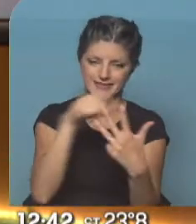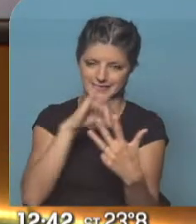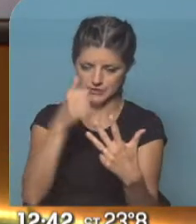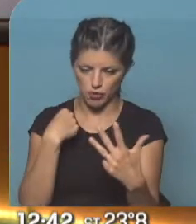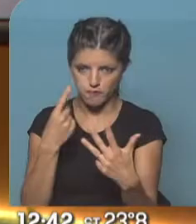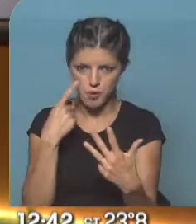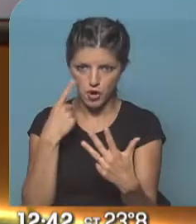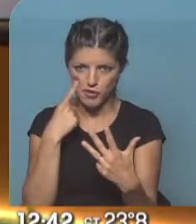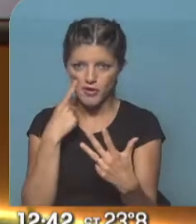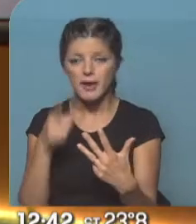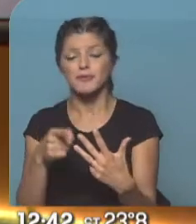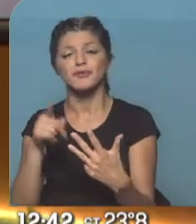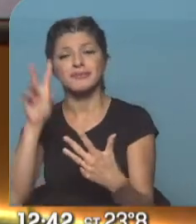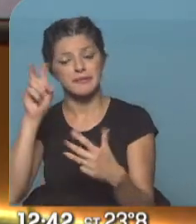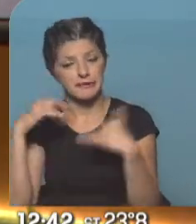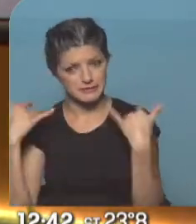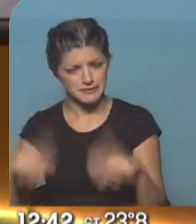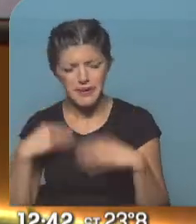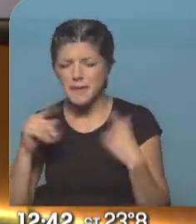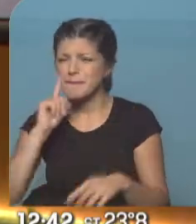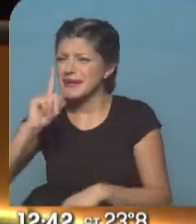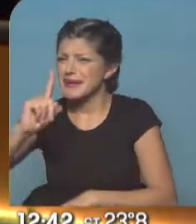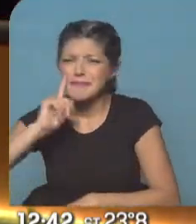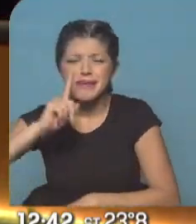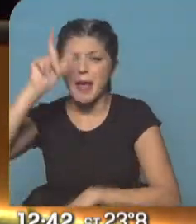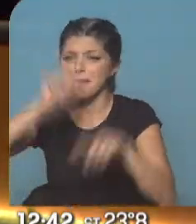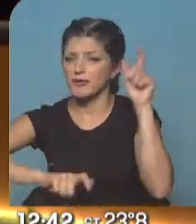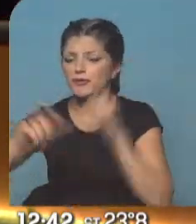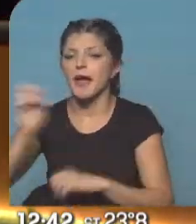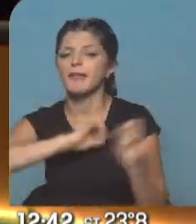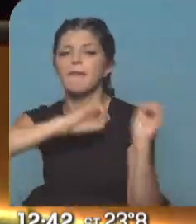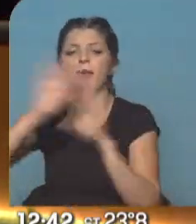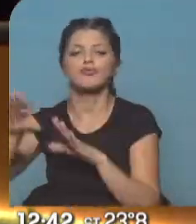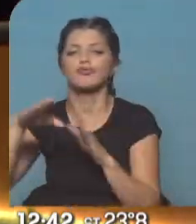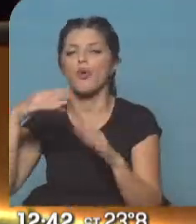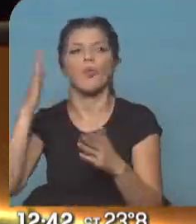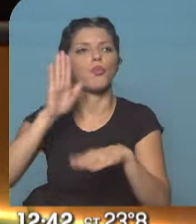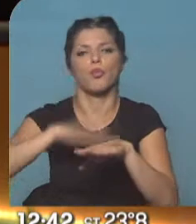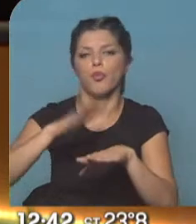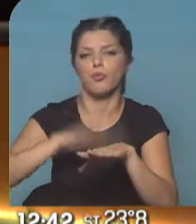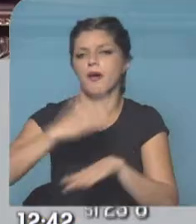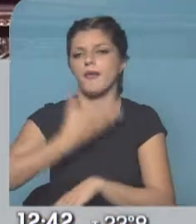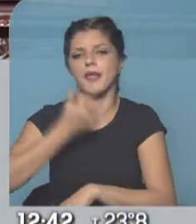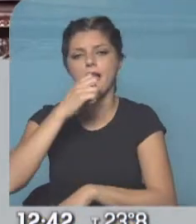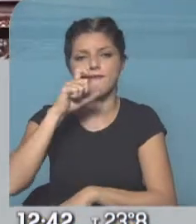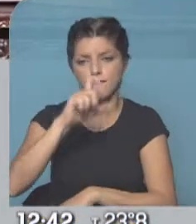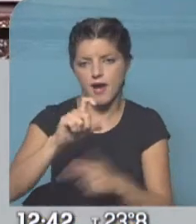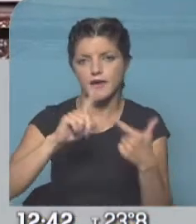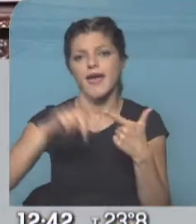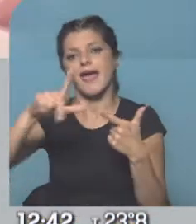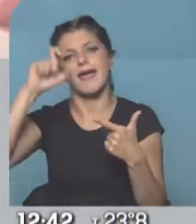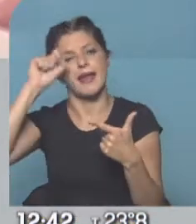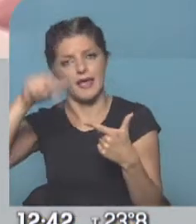y miles de desplazados, sea por la guerrilla, sea por la FARC o el ELN, sea por el